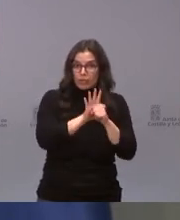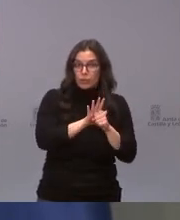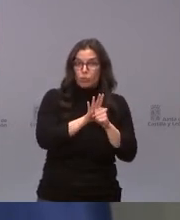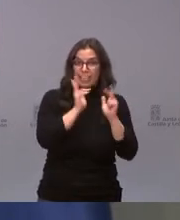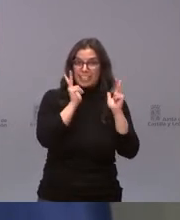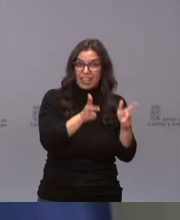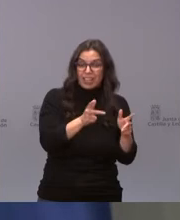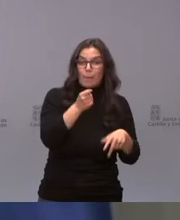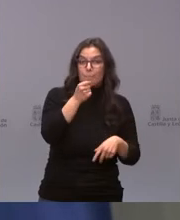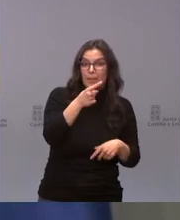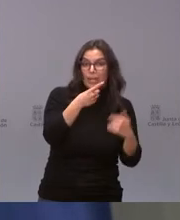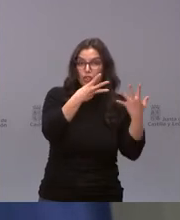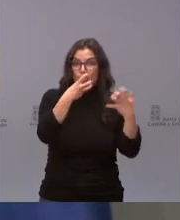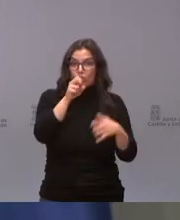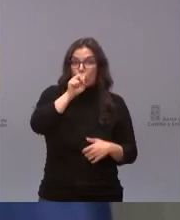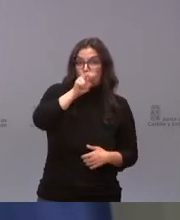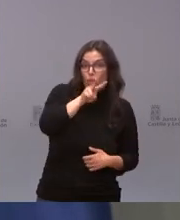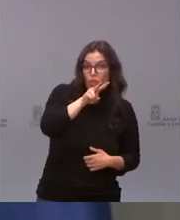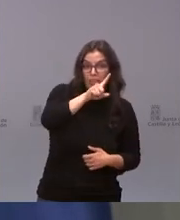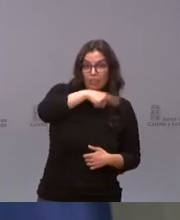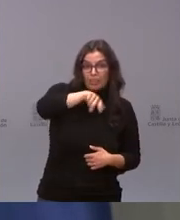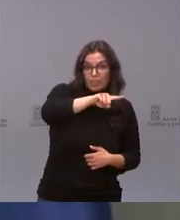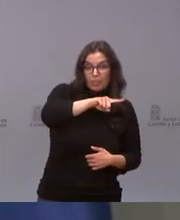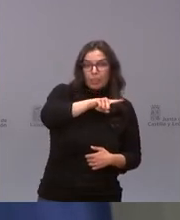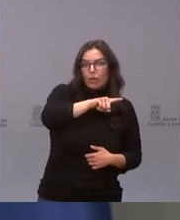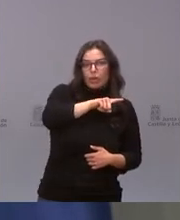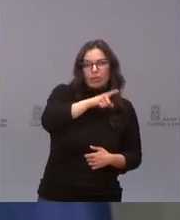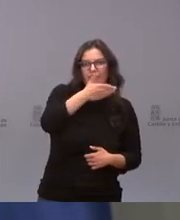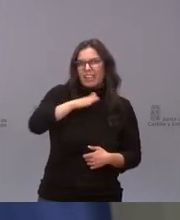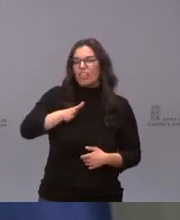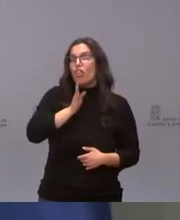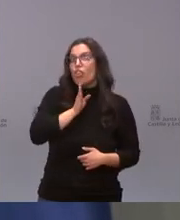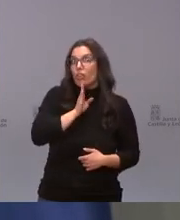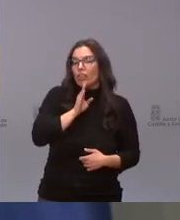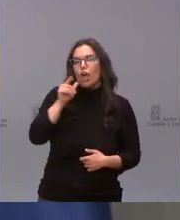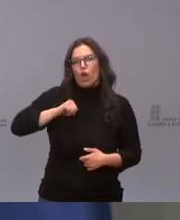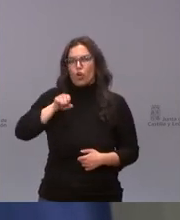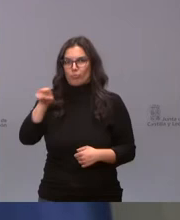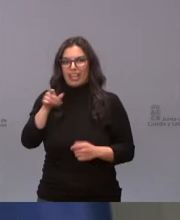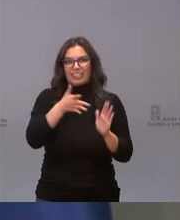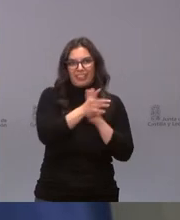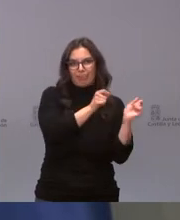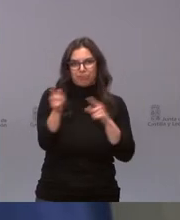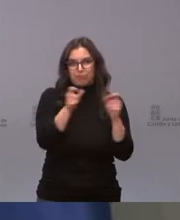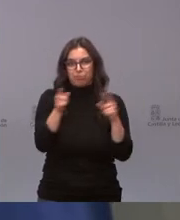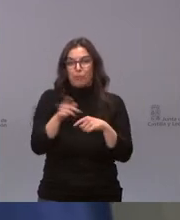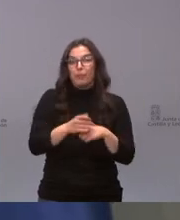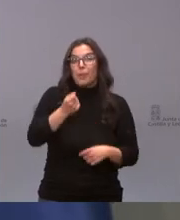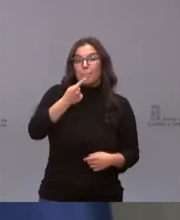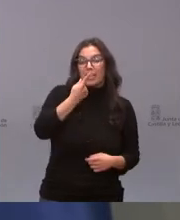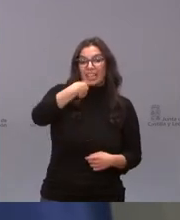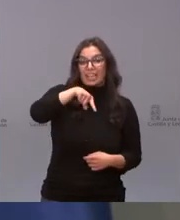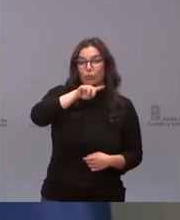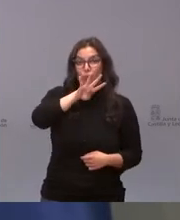residencias, 1.812 fallecieron en el hospital y 1.145 en las